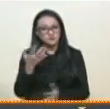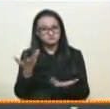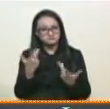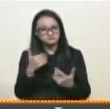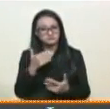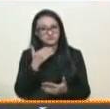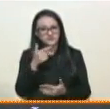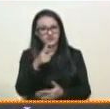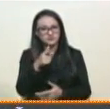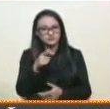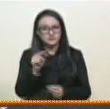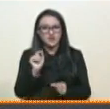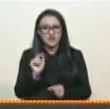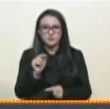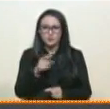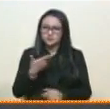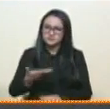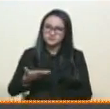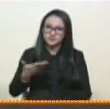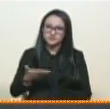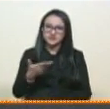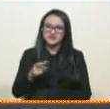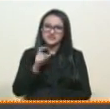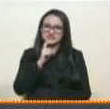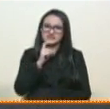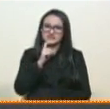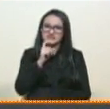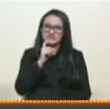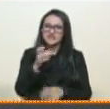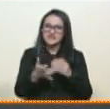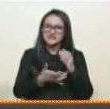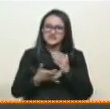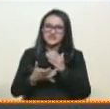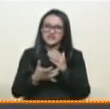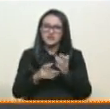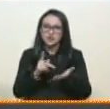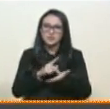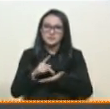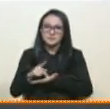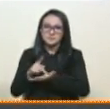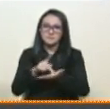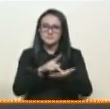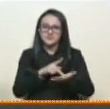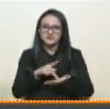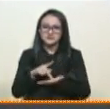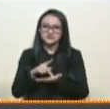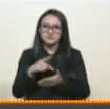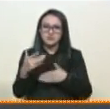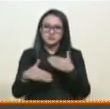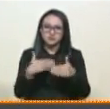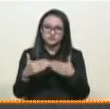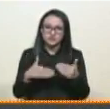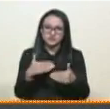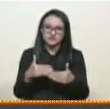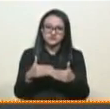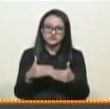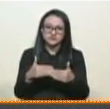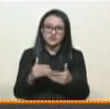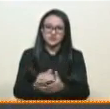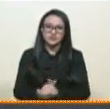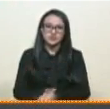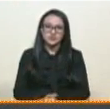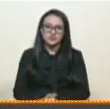sobre este punto en específico? ¿Quiénes son los técnicos que participan en este proceso? ¿Cómo